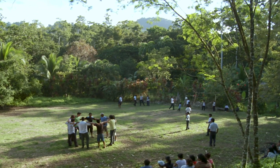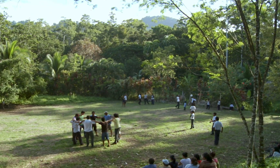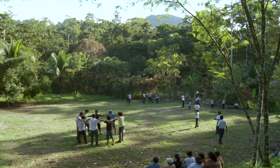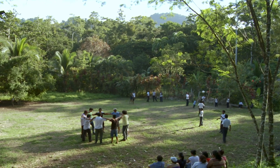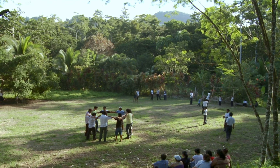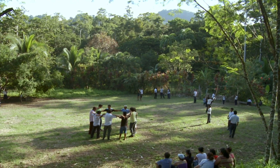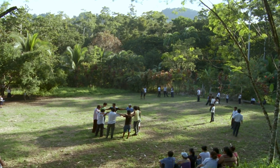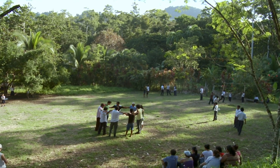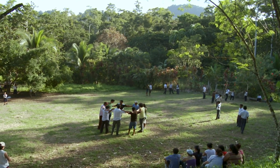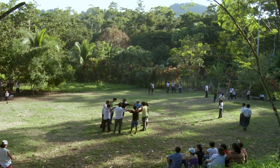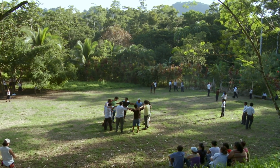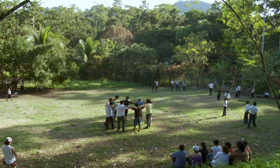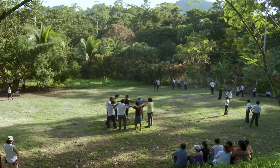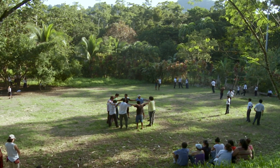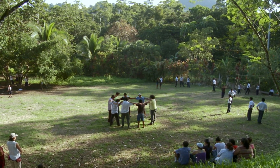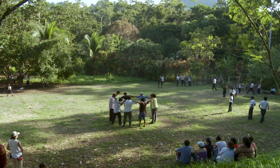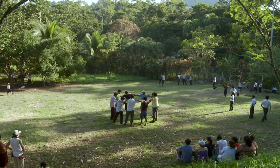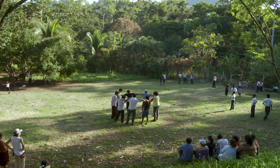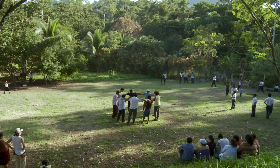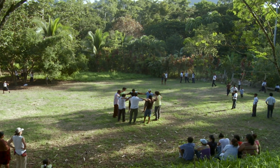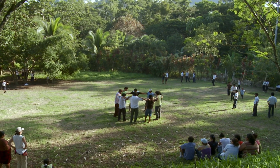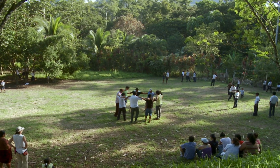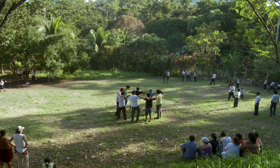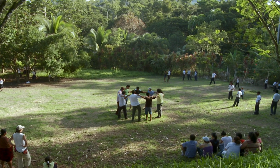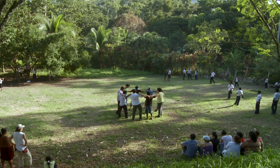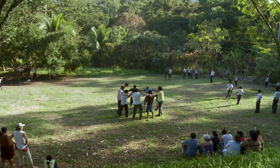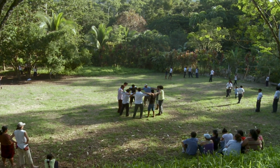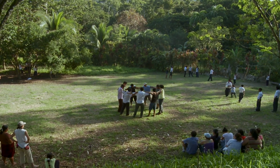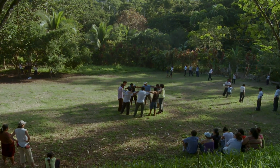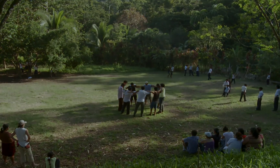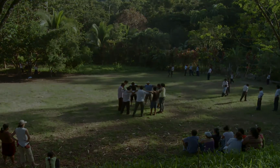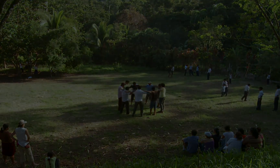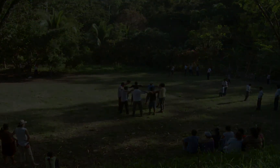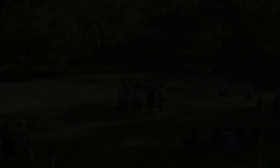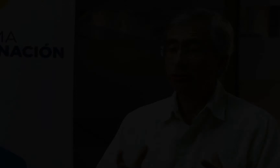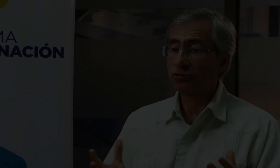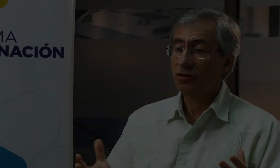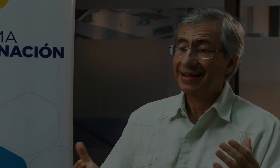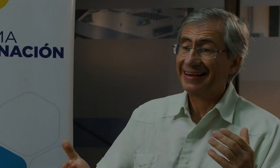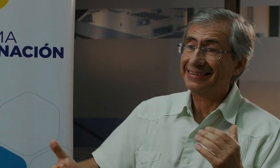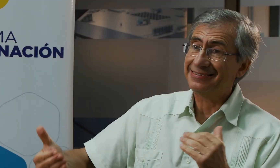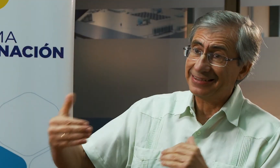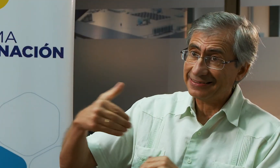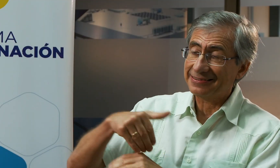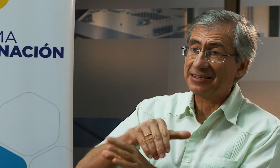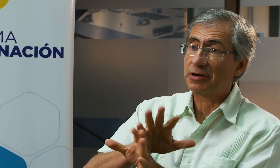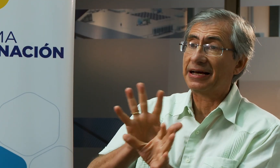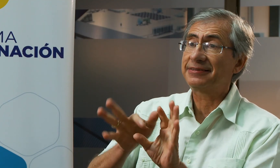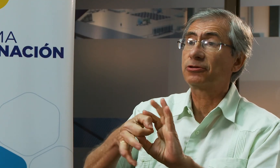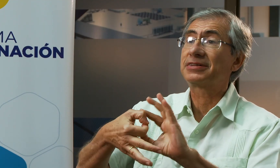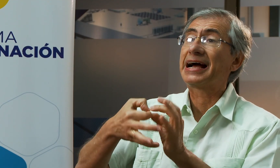distintas etnias, ¿verdad? Las oportunidades de las poblaciones indígenas versus las poblaciones no indígenas. Entonces, las